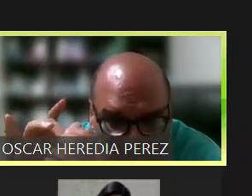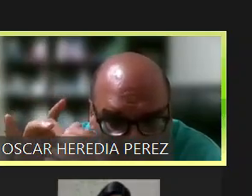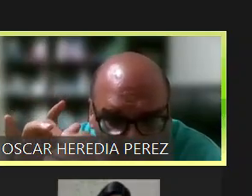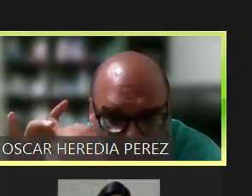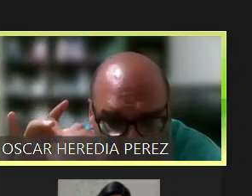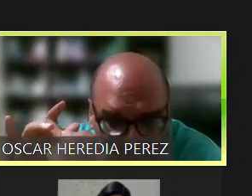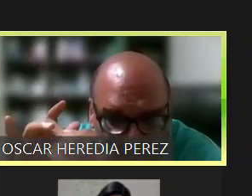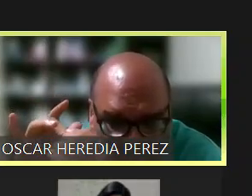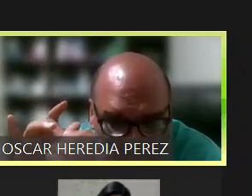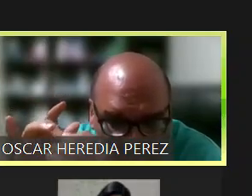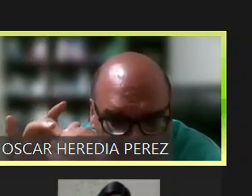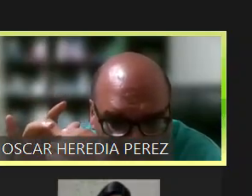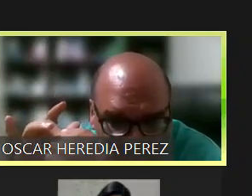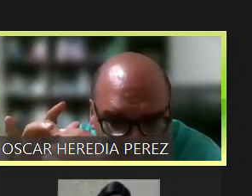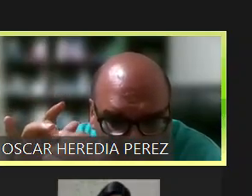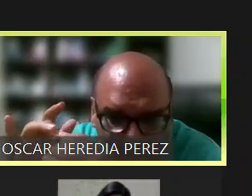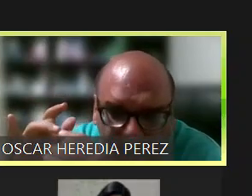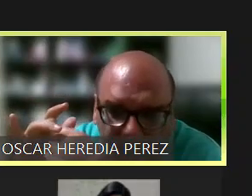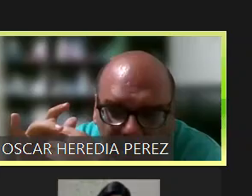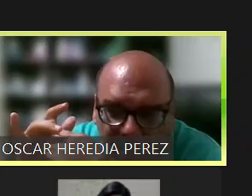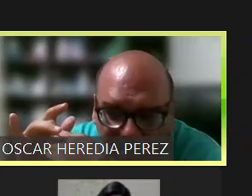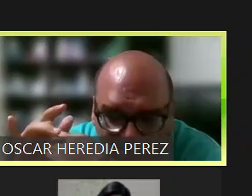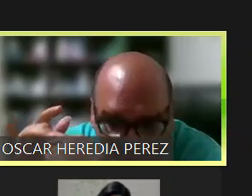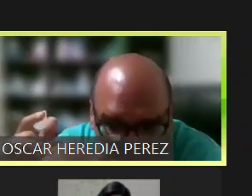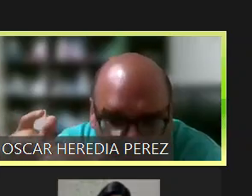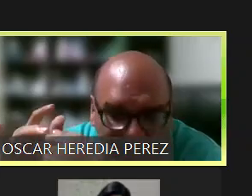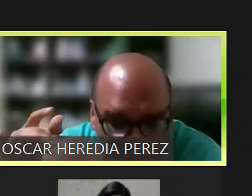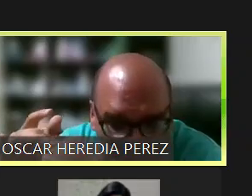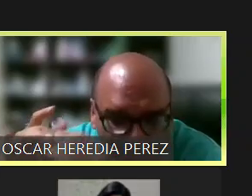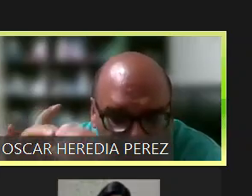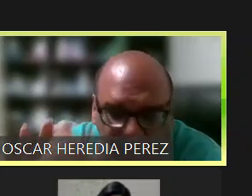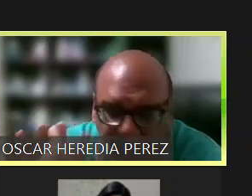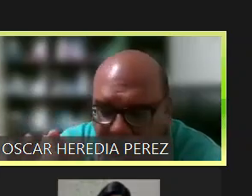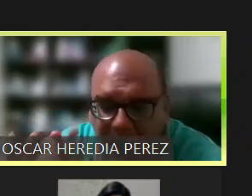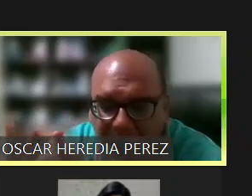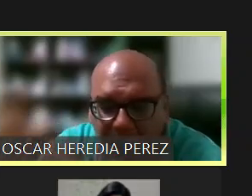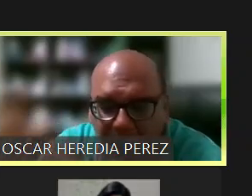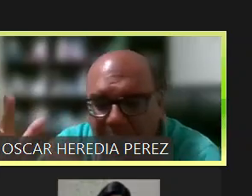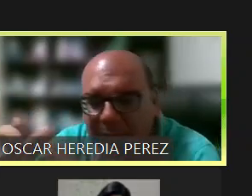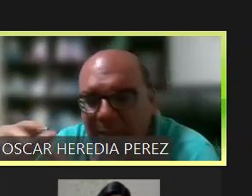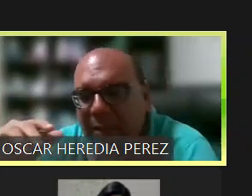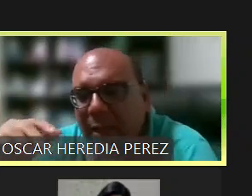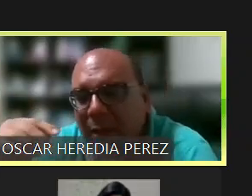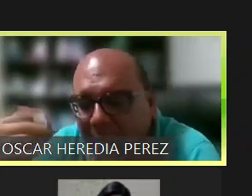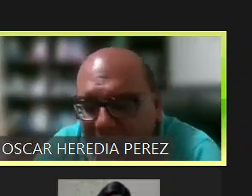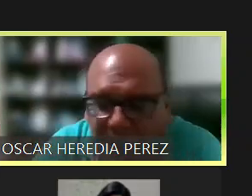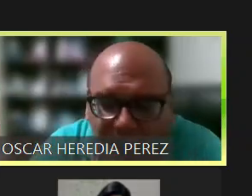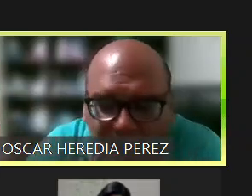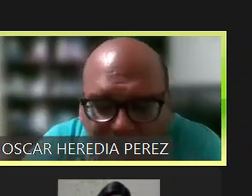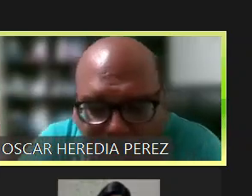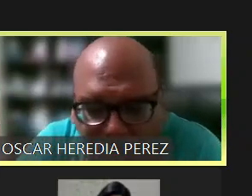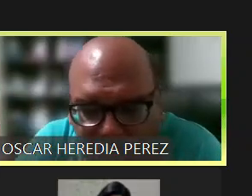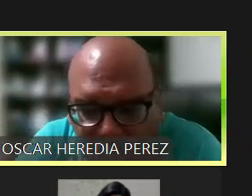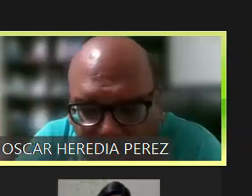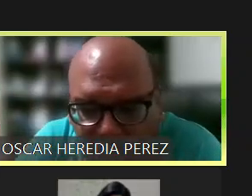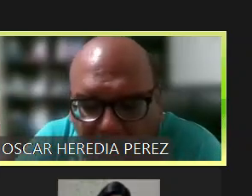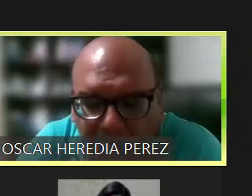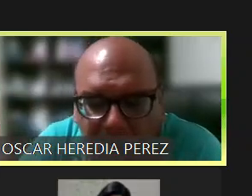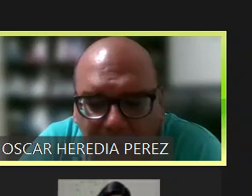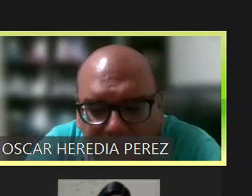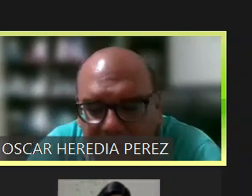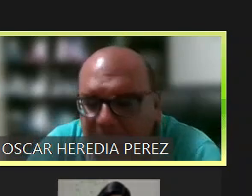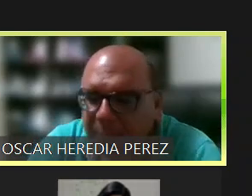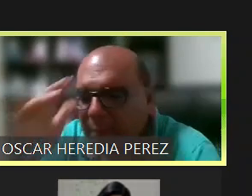la percusión, ¿no? La presión y la percusión del dedo medio origina el signo de Hoffman y de Trommer,